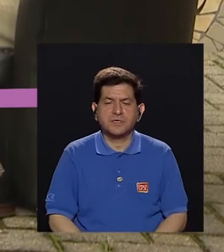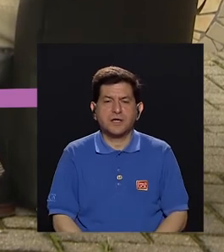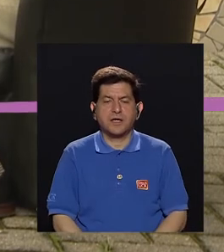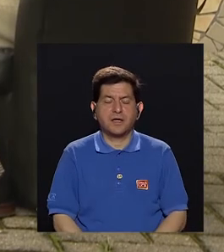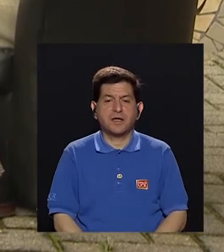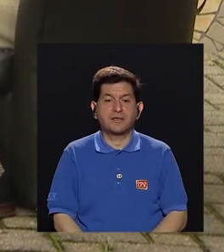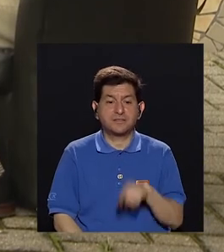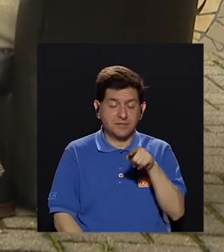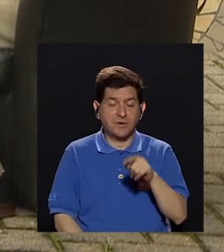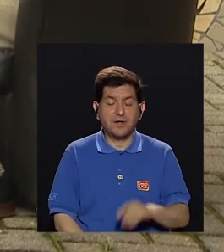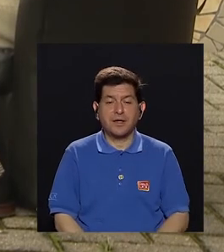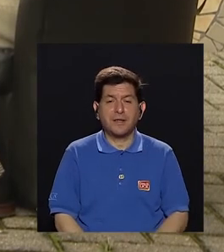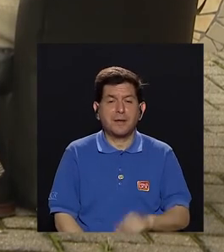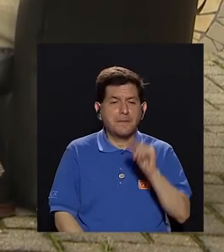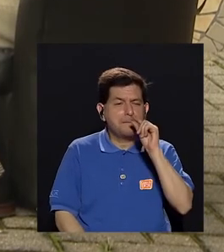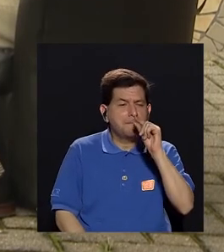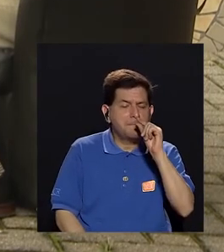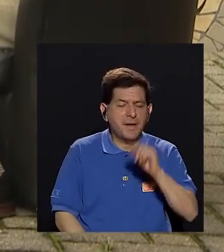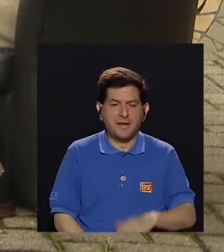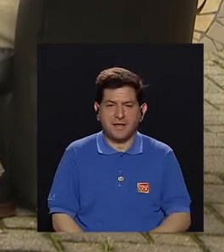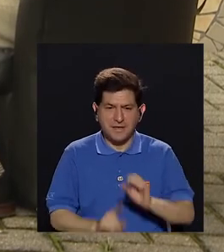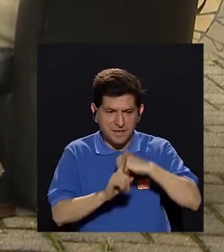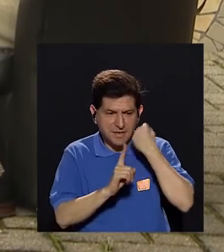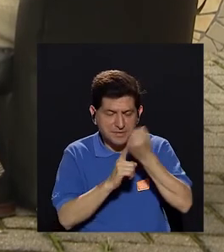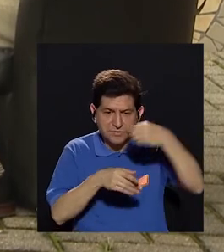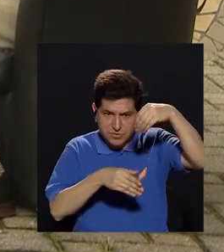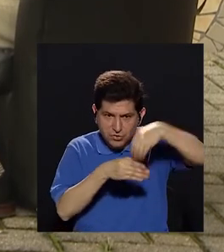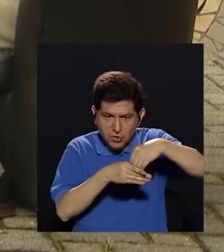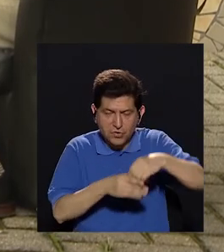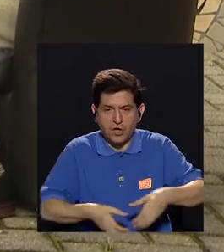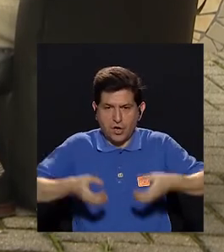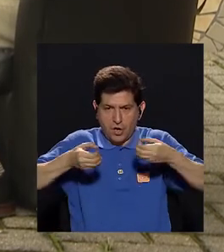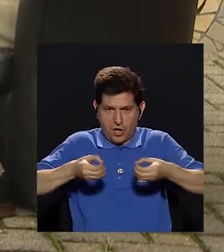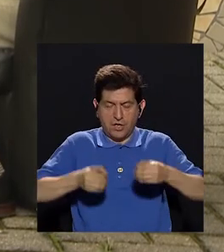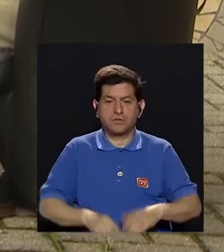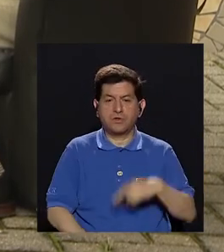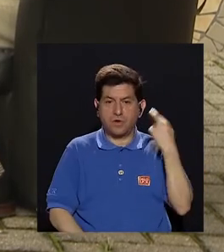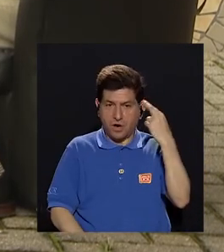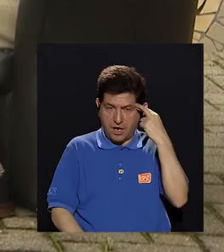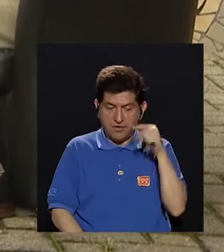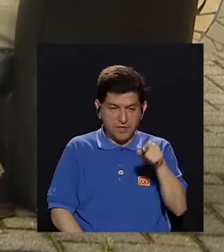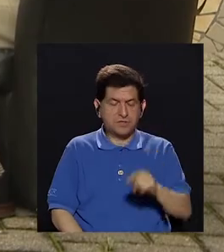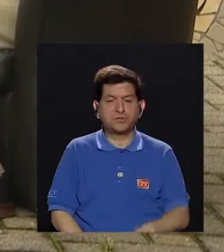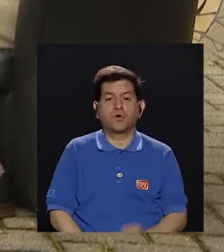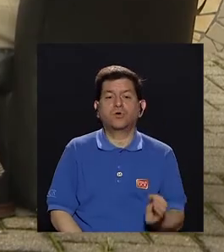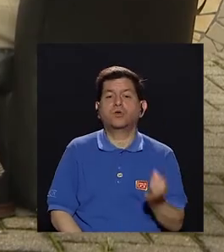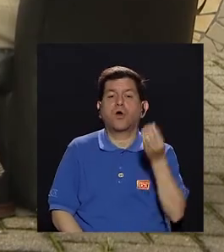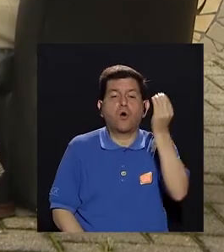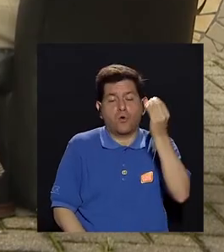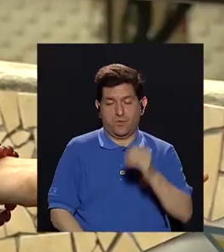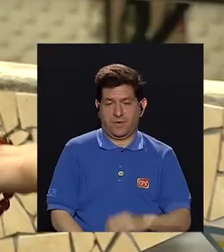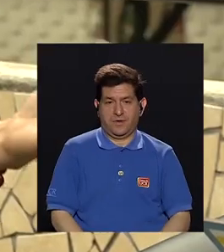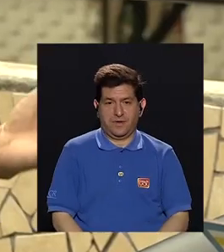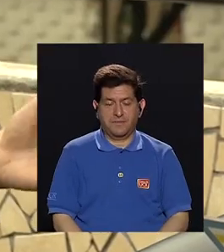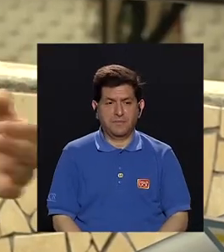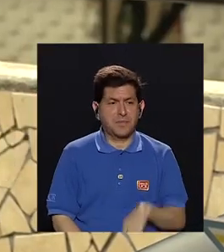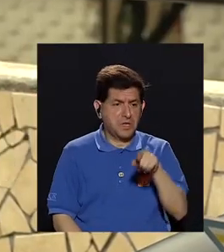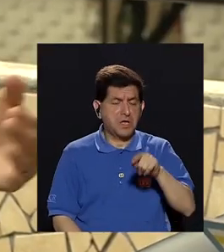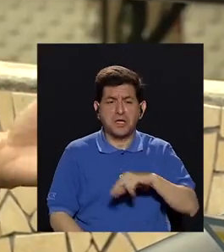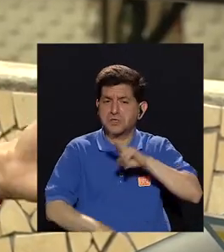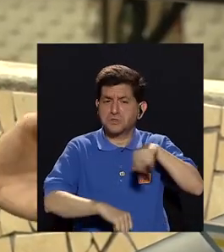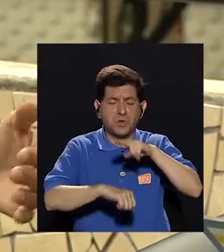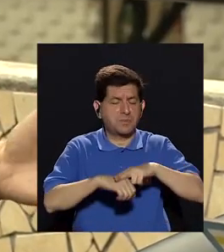ovarios polimicrofoliculares, que son pequeños quistecitos que se forman en el ovario, que son por inmadurez, son por ser adolescentes y que